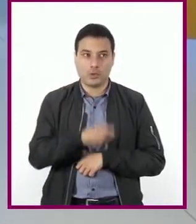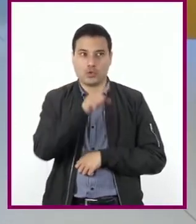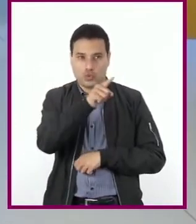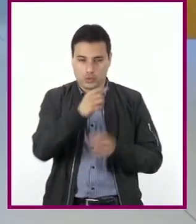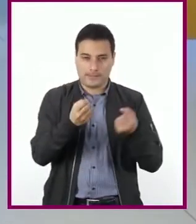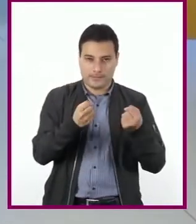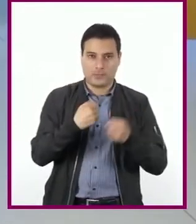y yo acá.